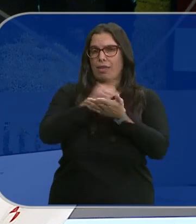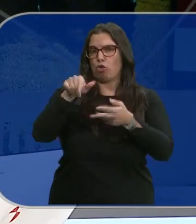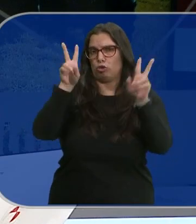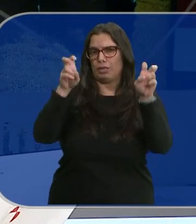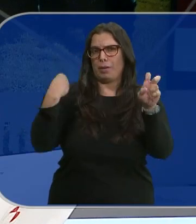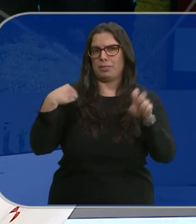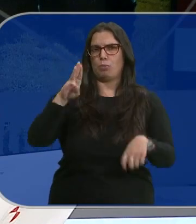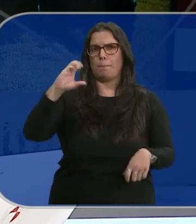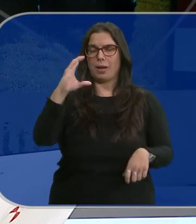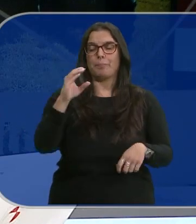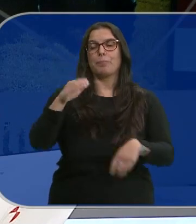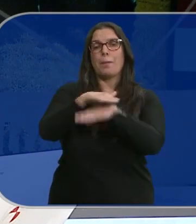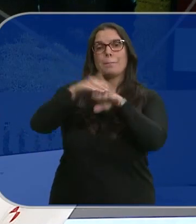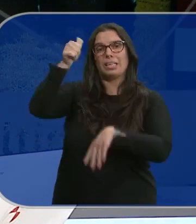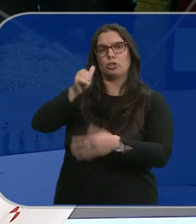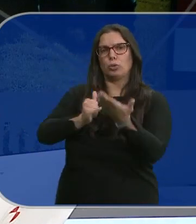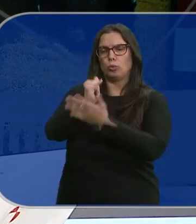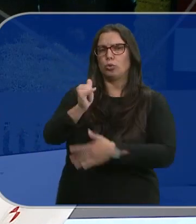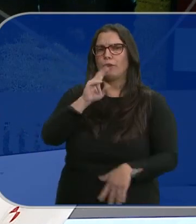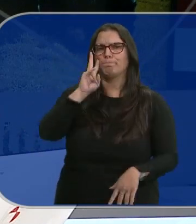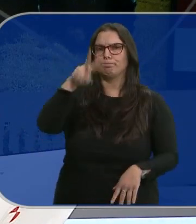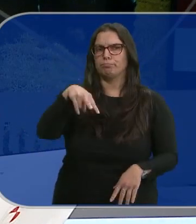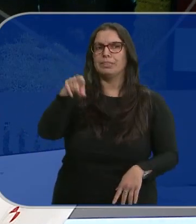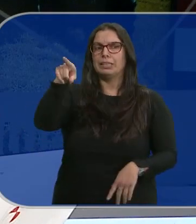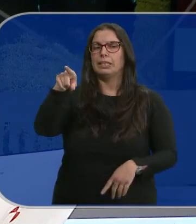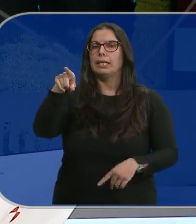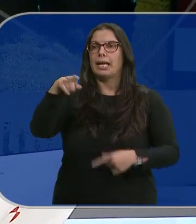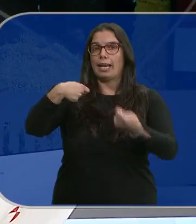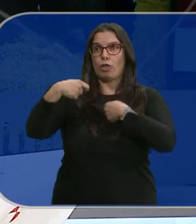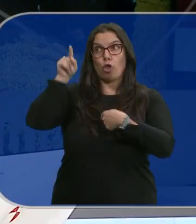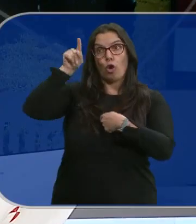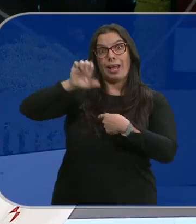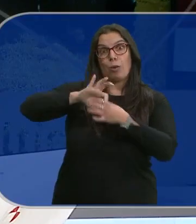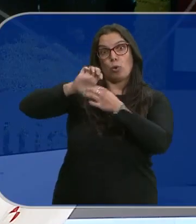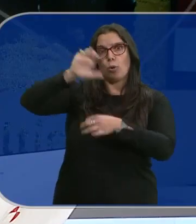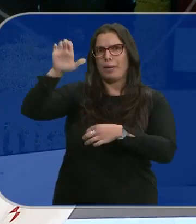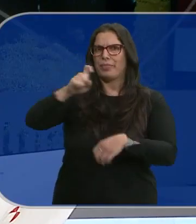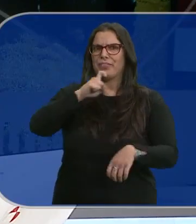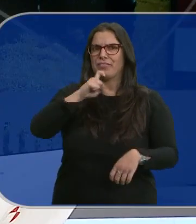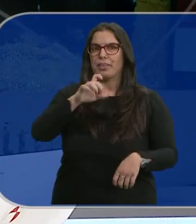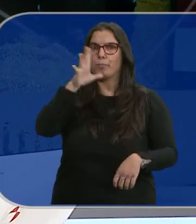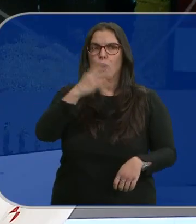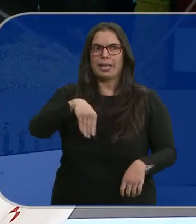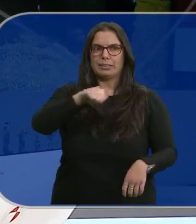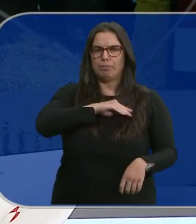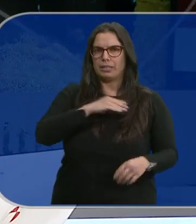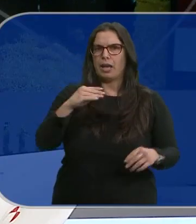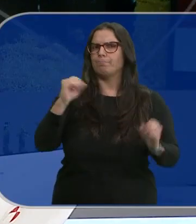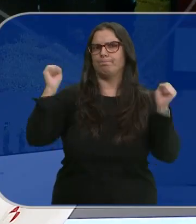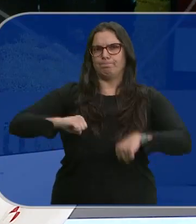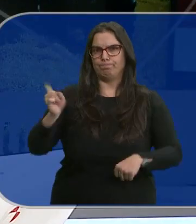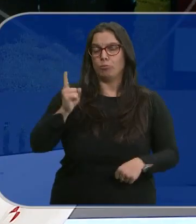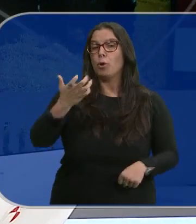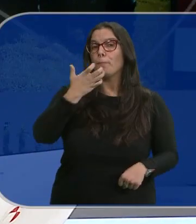de la PAC. El ministro de Agricultura ha admitido que la negociación en Europa está siendo muy complicada porque España no está de acuerdo, entre otras